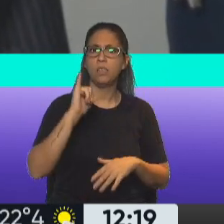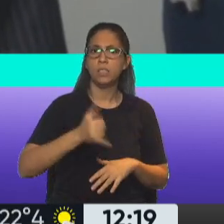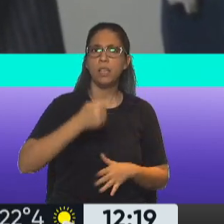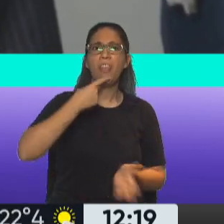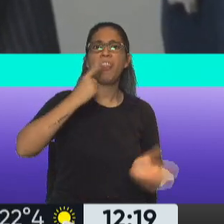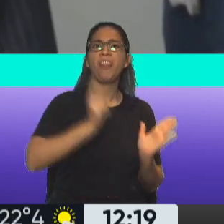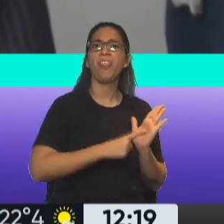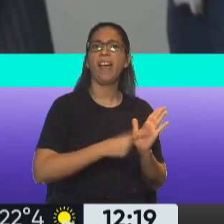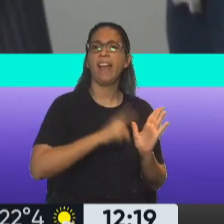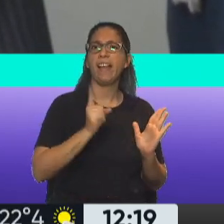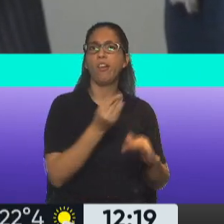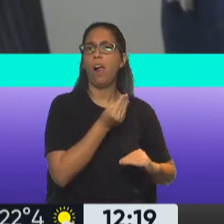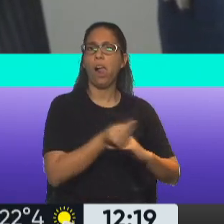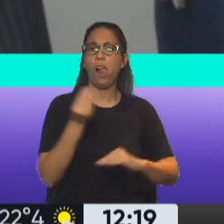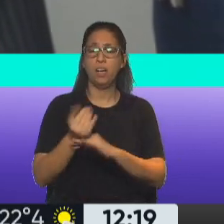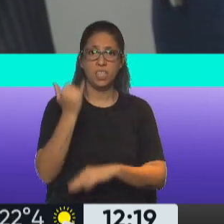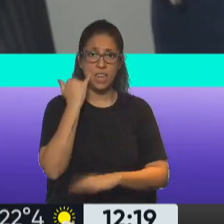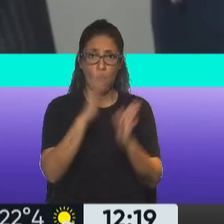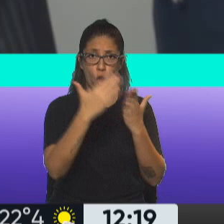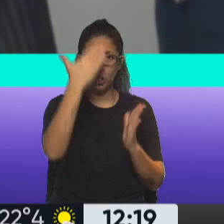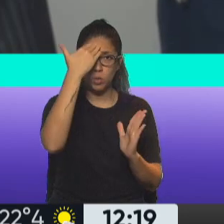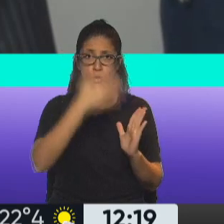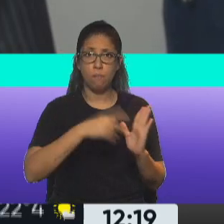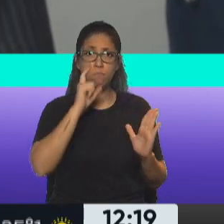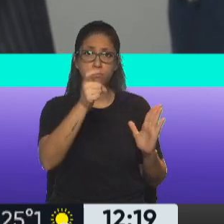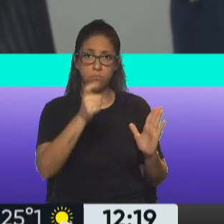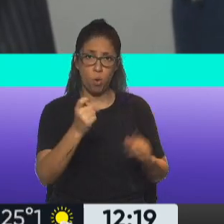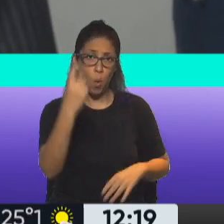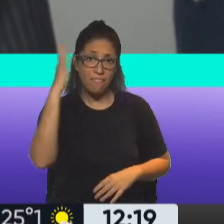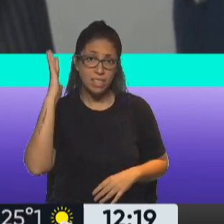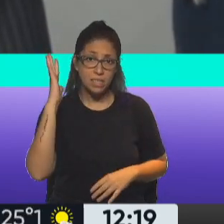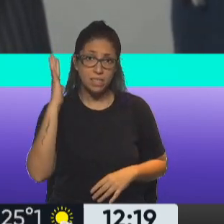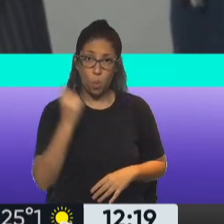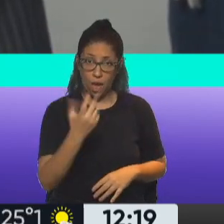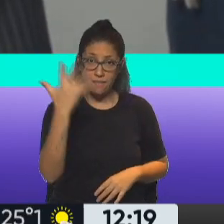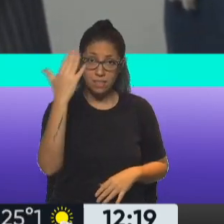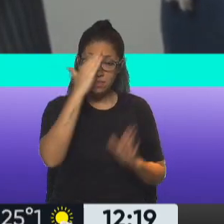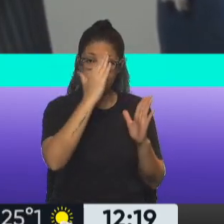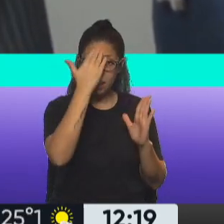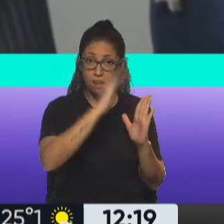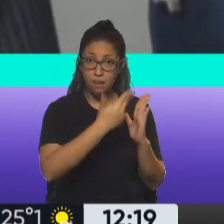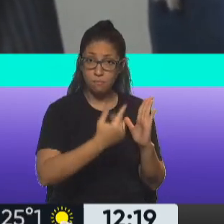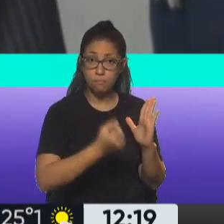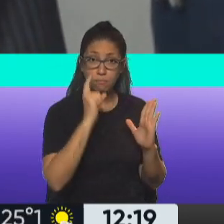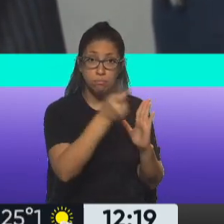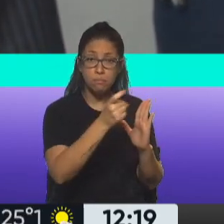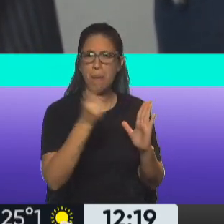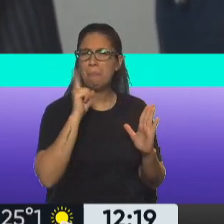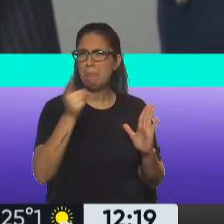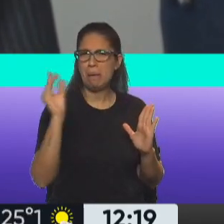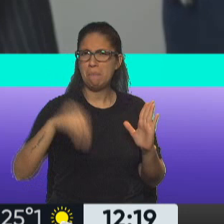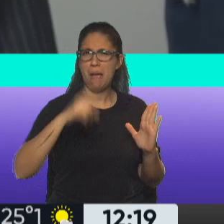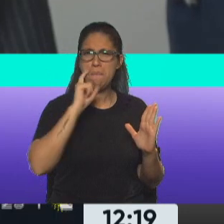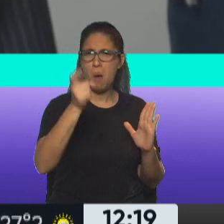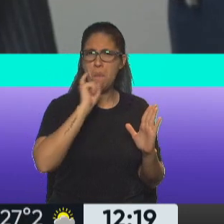por decreto. Entonces, si violaron una vez la Constitución, yo lo vengo diciendo hace mucho tiempo, si violaron una vez la Constitución, la violan 1000 veces más.